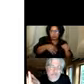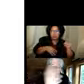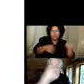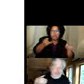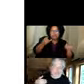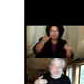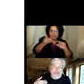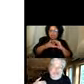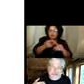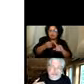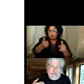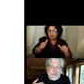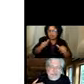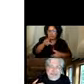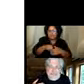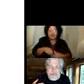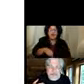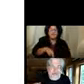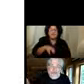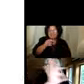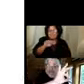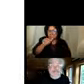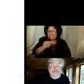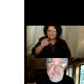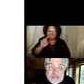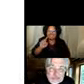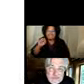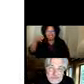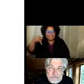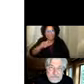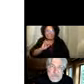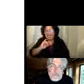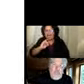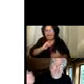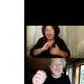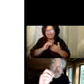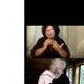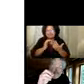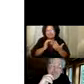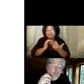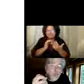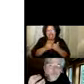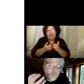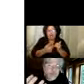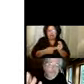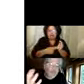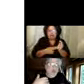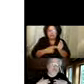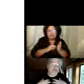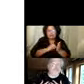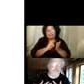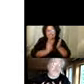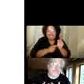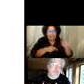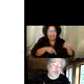izquierda de su pantalla. Y esa definición, si se recibe el correo electrónico de cualquier uno de nosotros en esa organización,